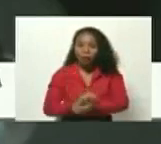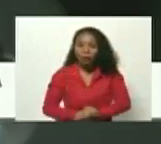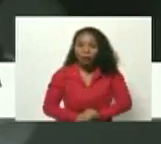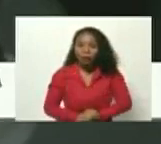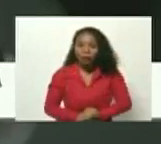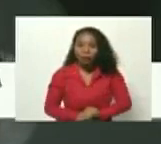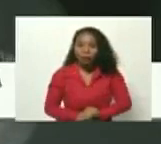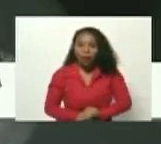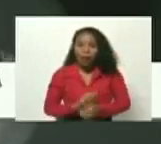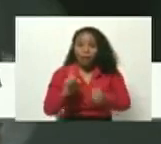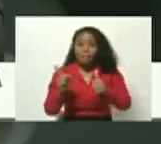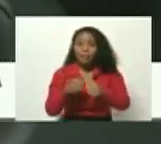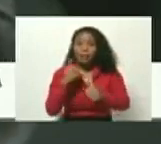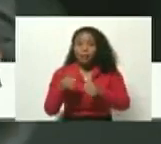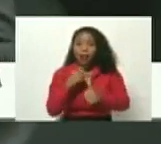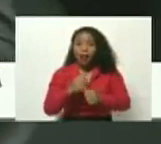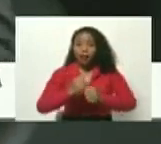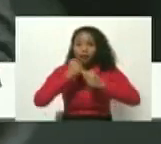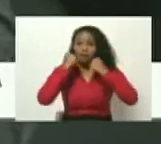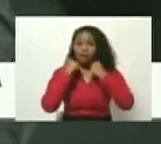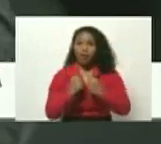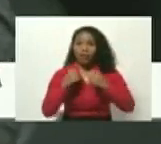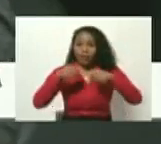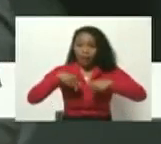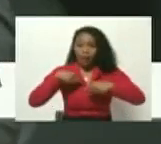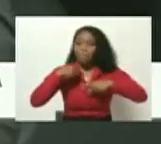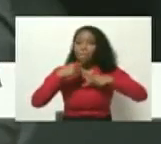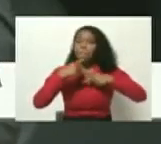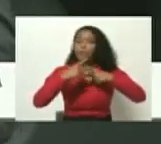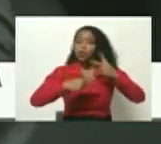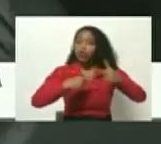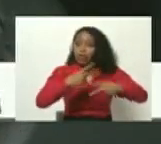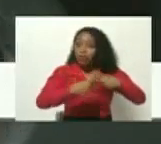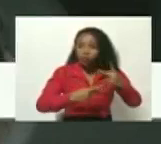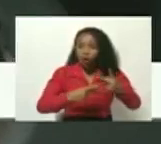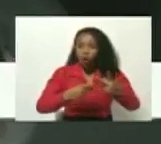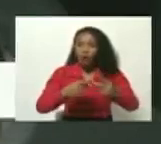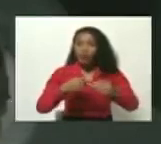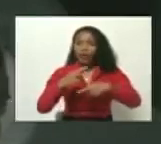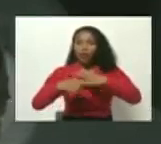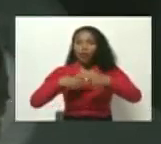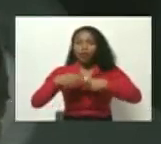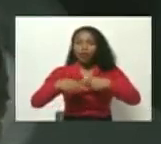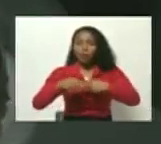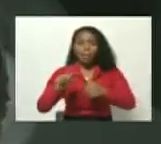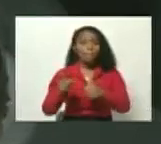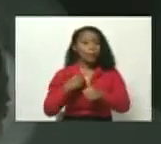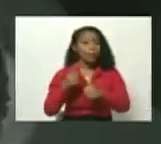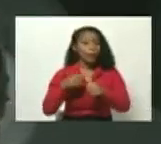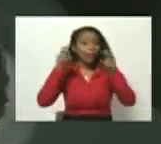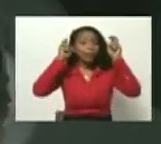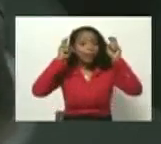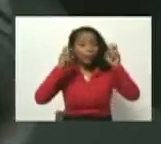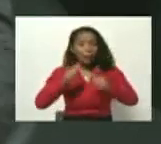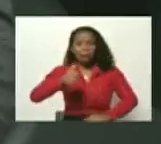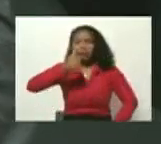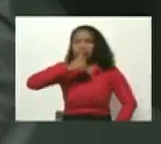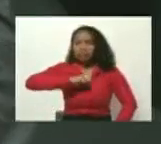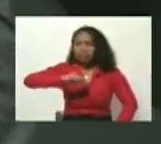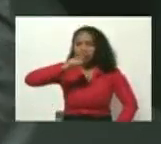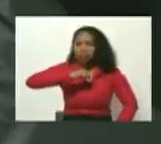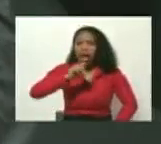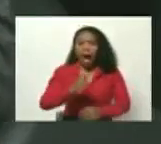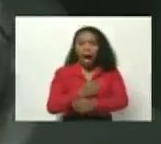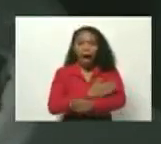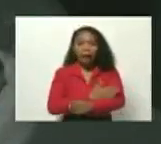es la principal fortaleza de este proceso revolucionario y el principal elemento para la resistencia ante